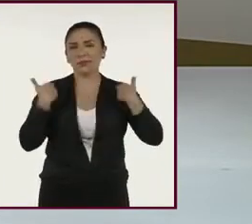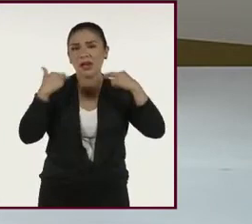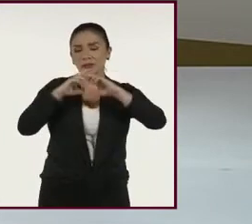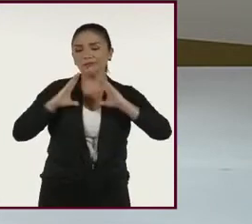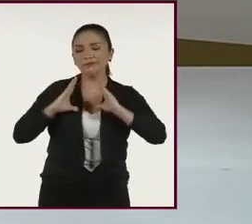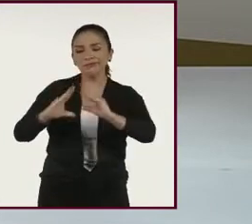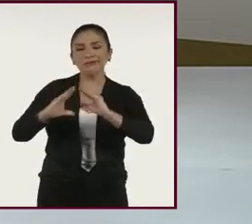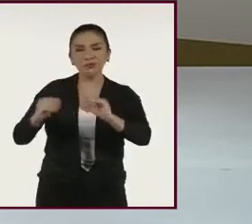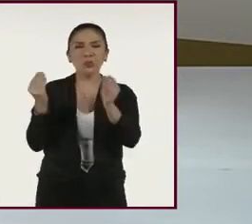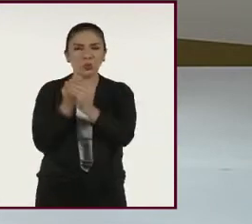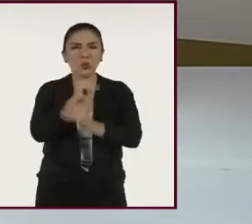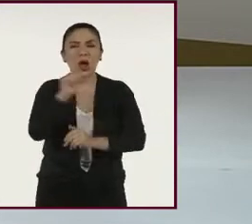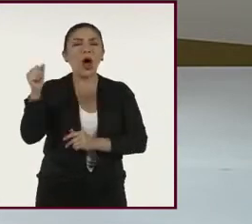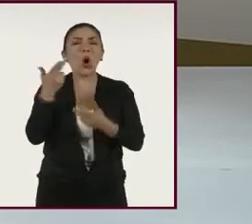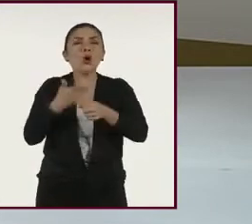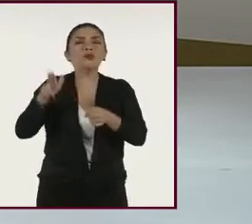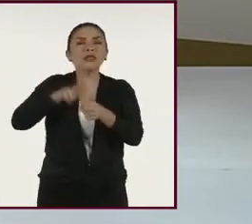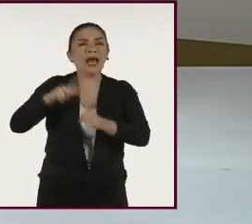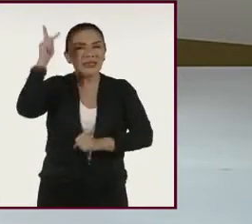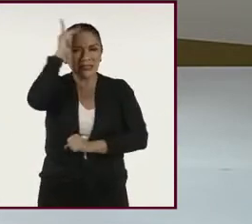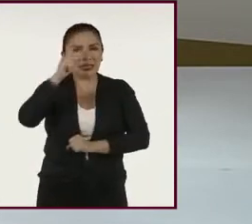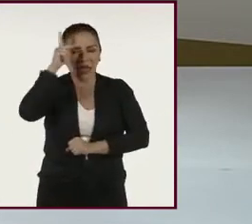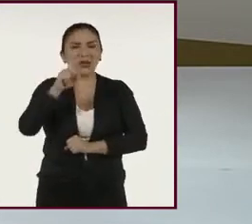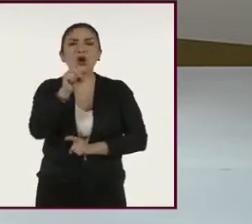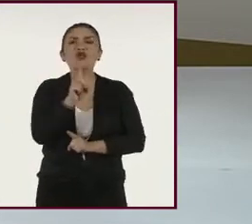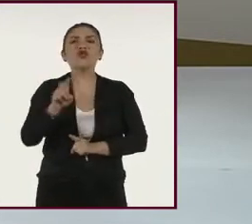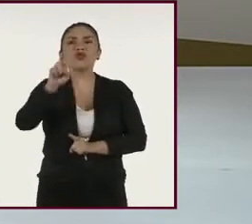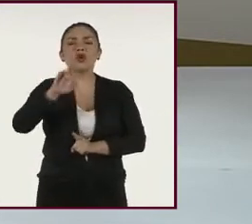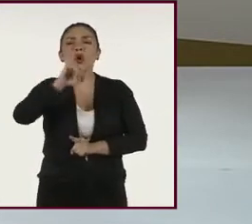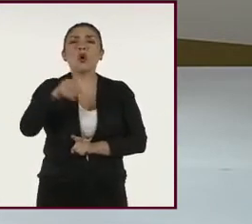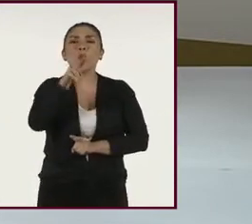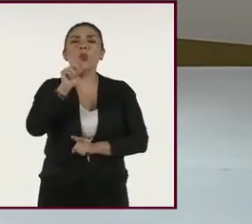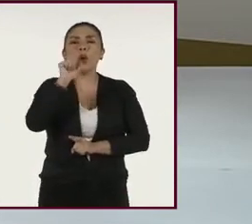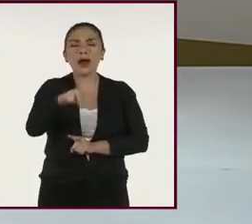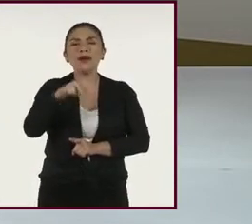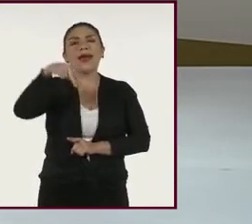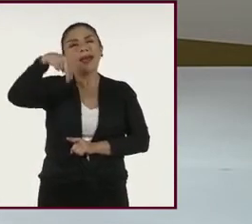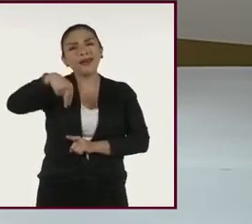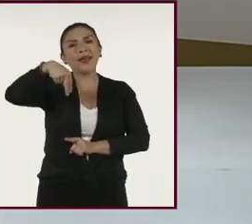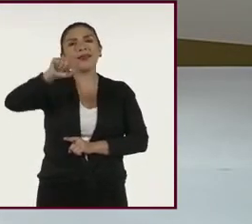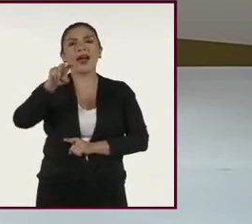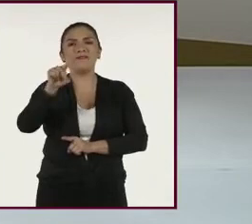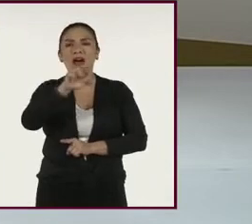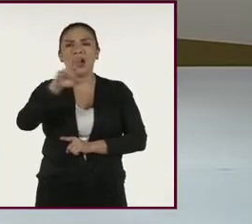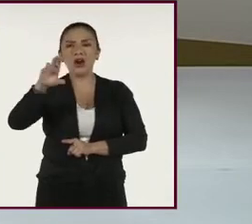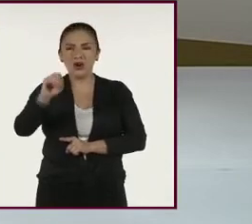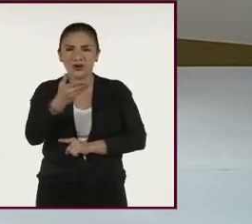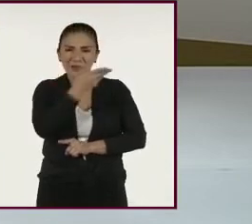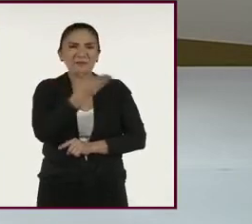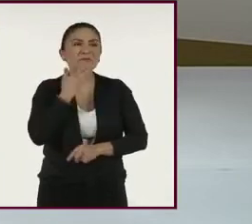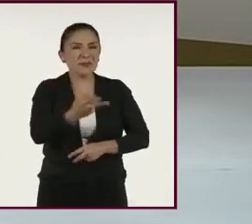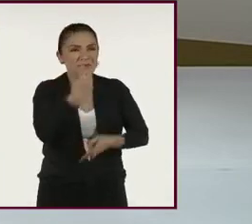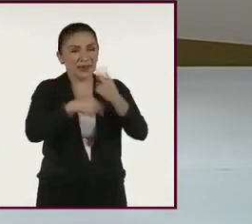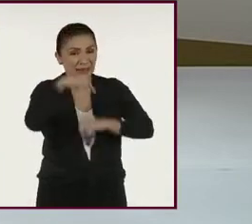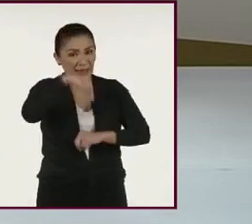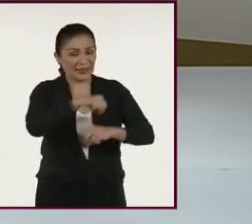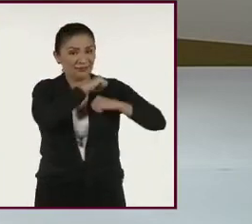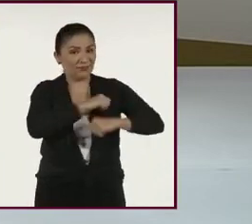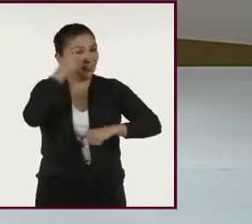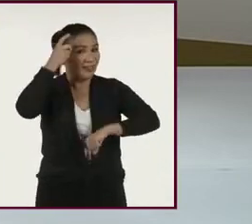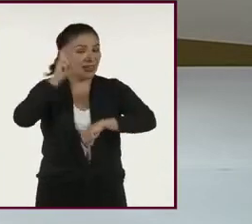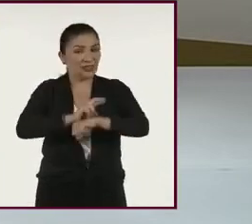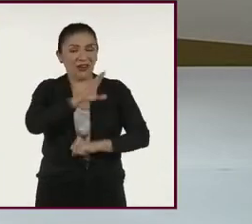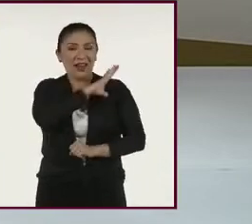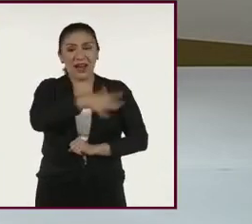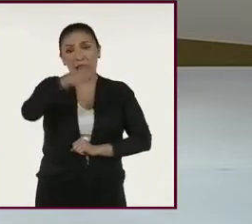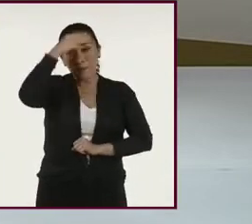y Capacitación del Hospital Psiquiátrico Infantil, doctor Juan N. Navarro, y a quien le damos la bienvenida en nombre de la Dirección General